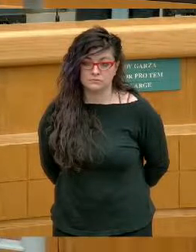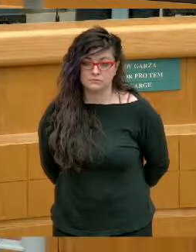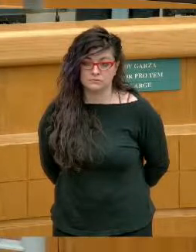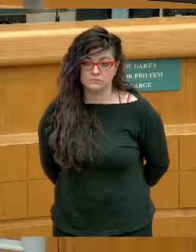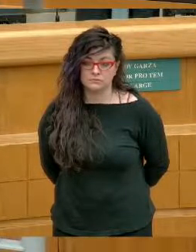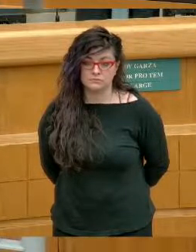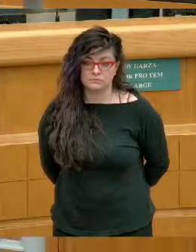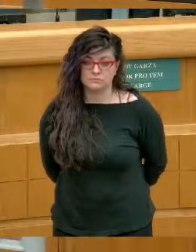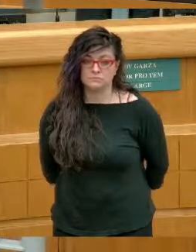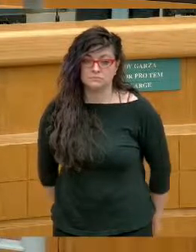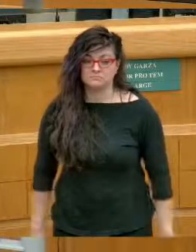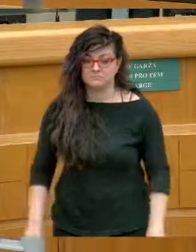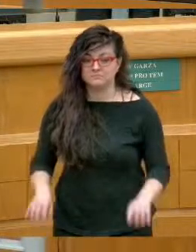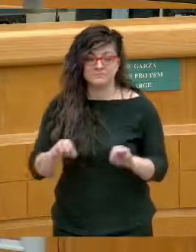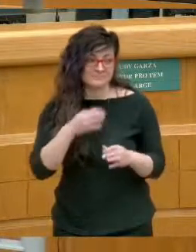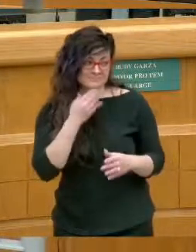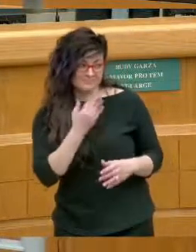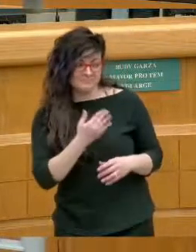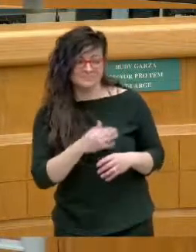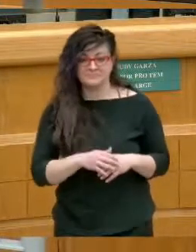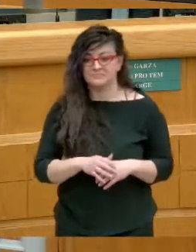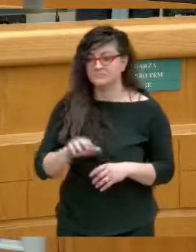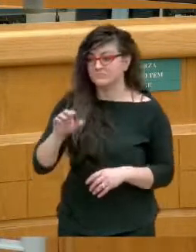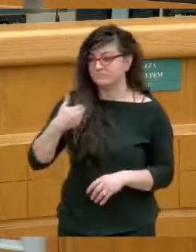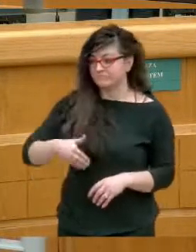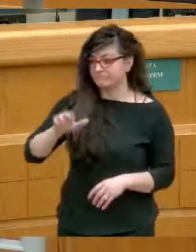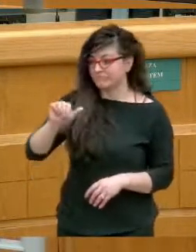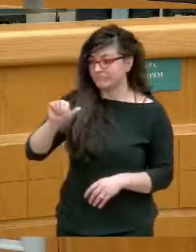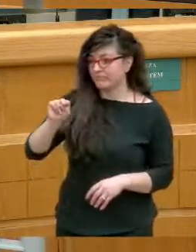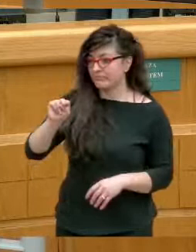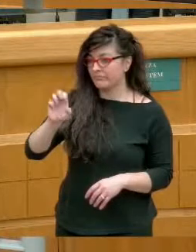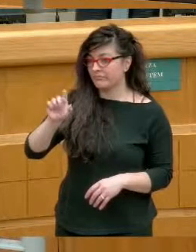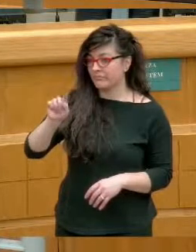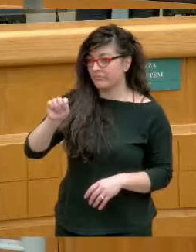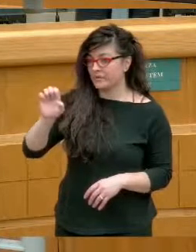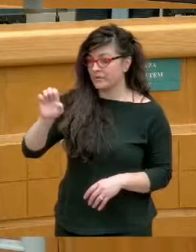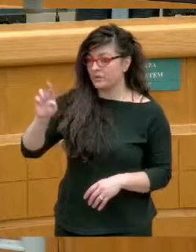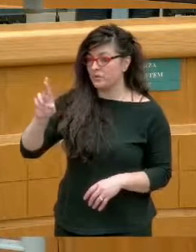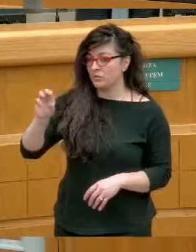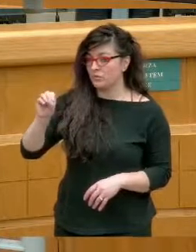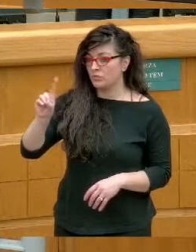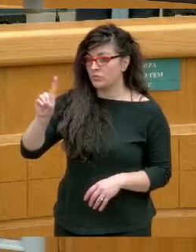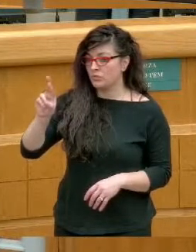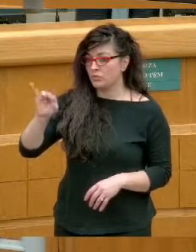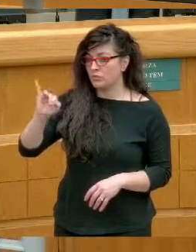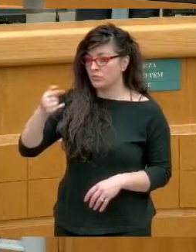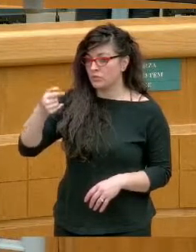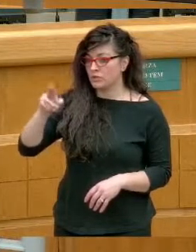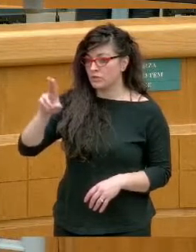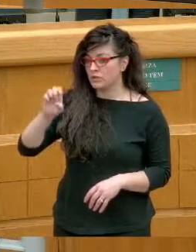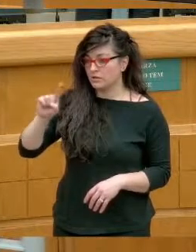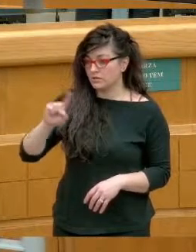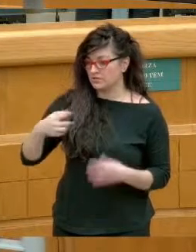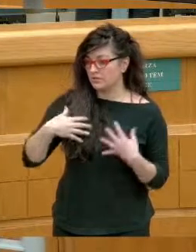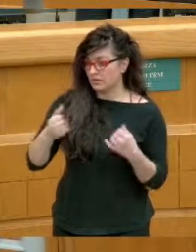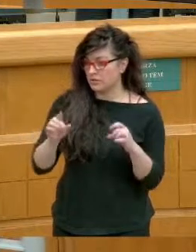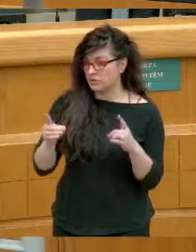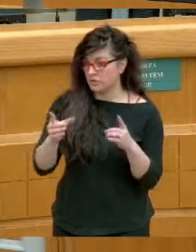512-883-2400. Thank you. Annette Rodriguez, Health Director. So COVID-19 testing continues